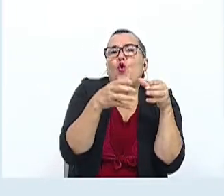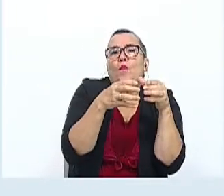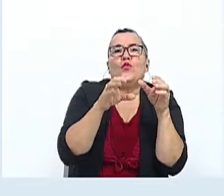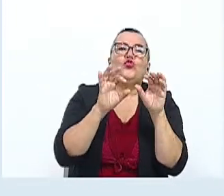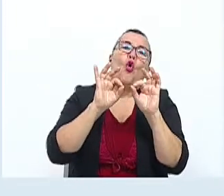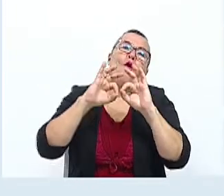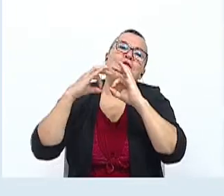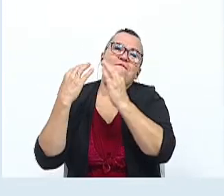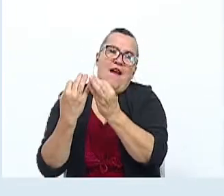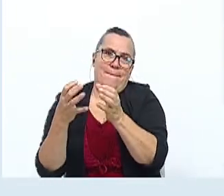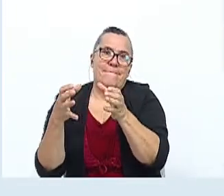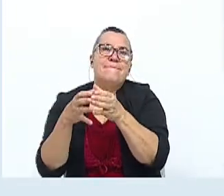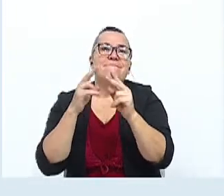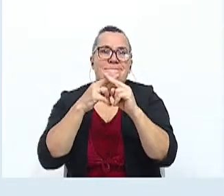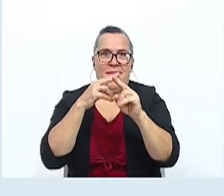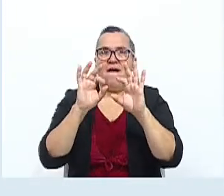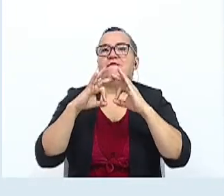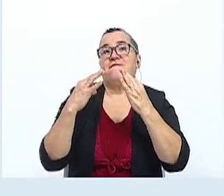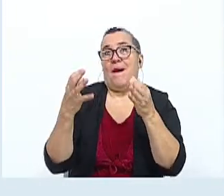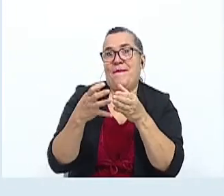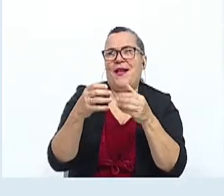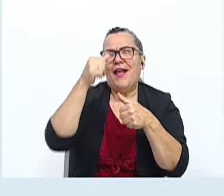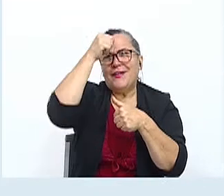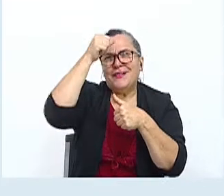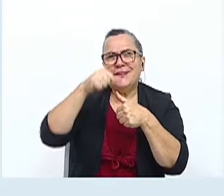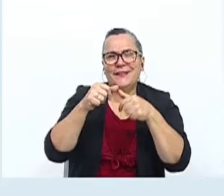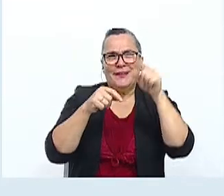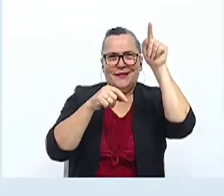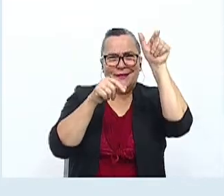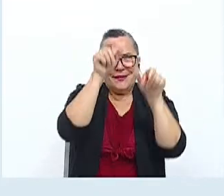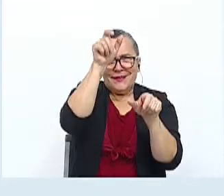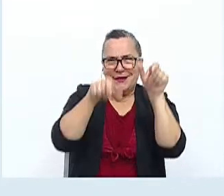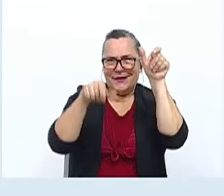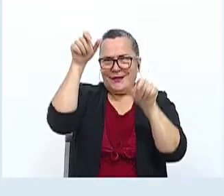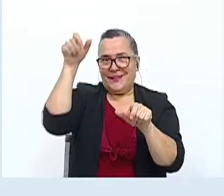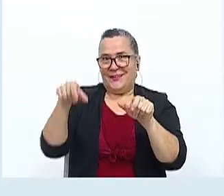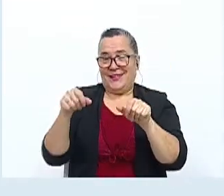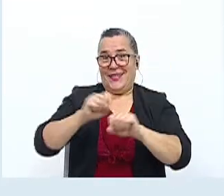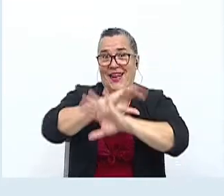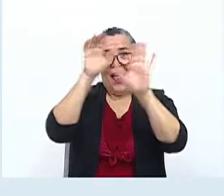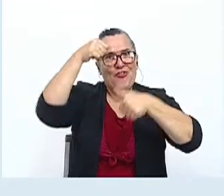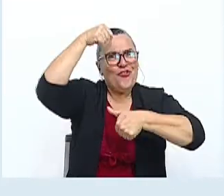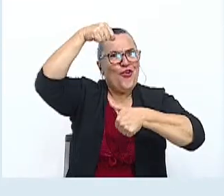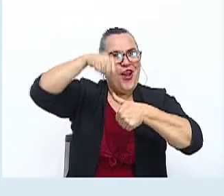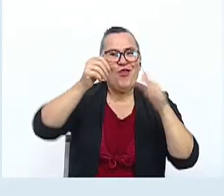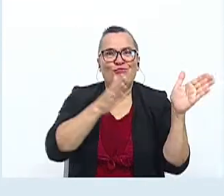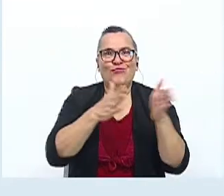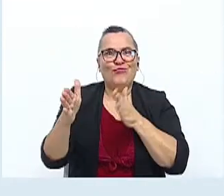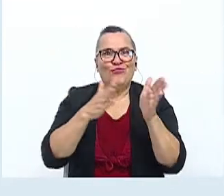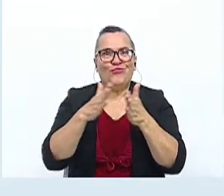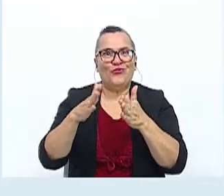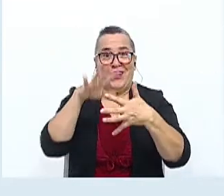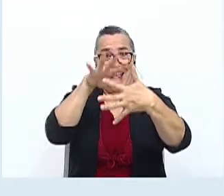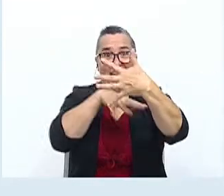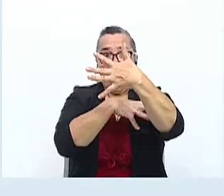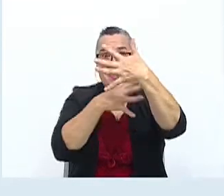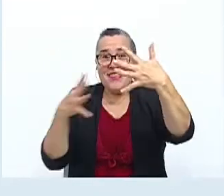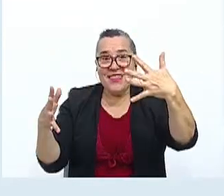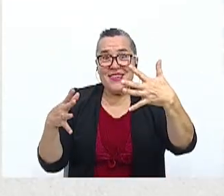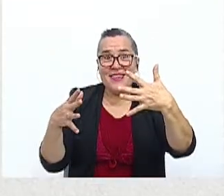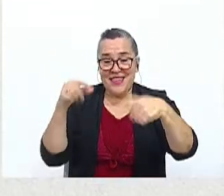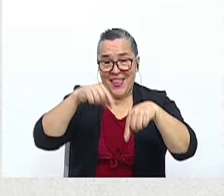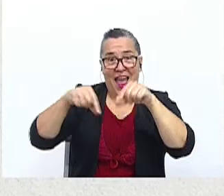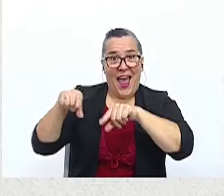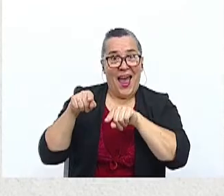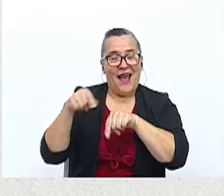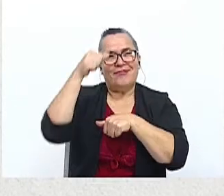familias. Excelente, ¿qué tal? ¿Está quedando claro? ¿Recordaron todo esto de la organización de la tabla periódica? Muy bien, entonces